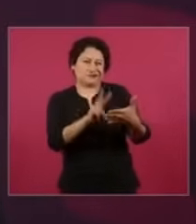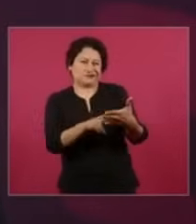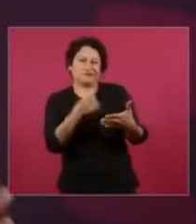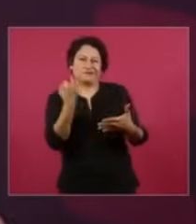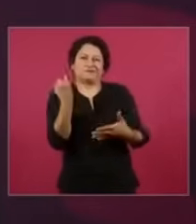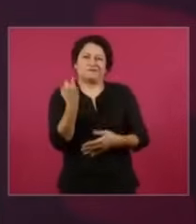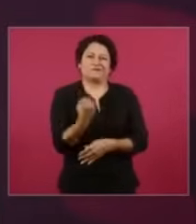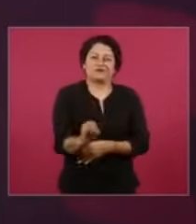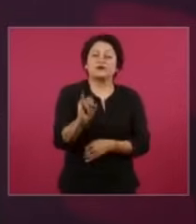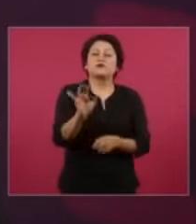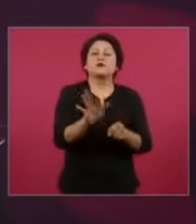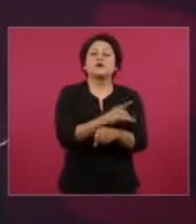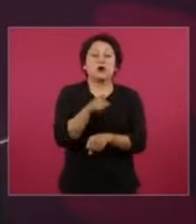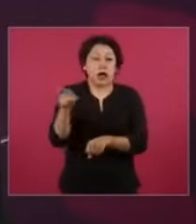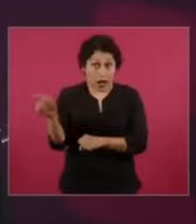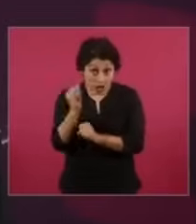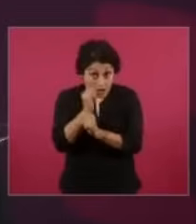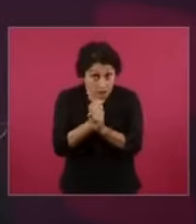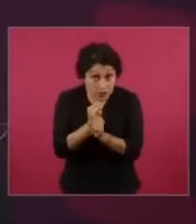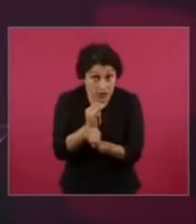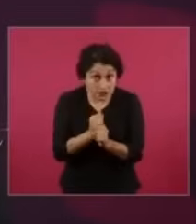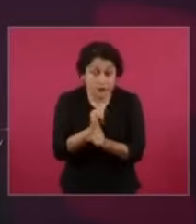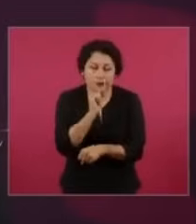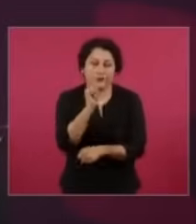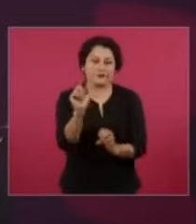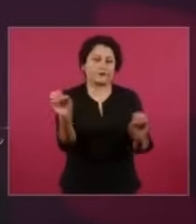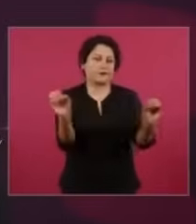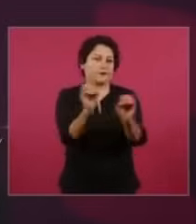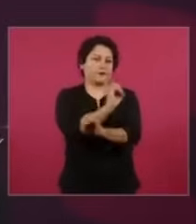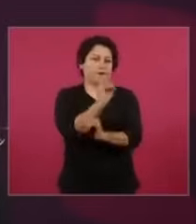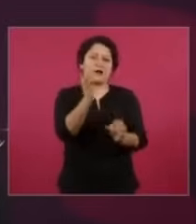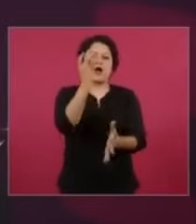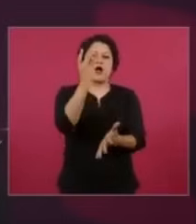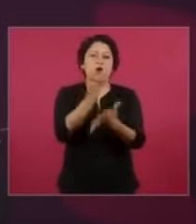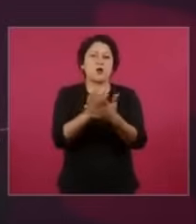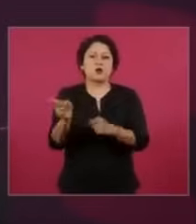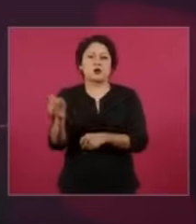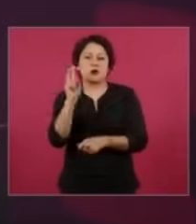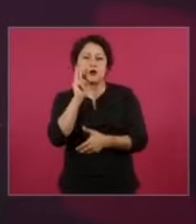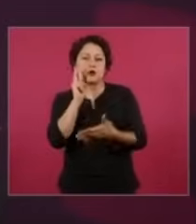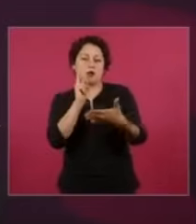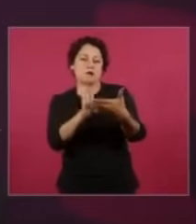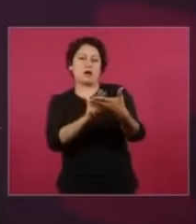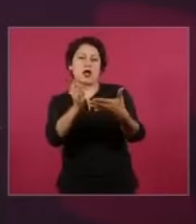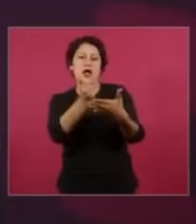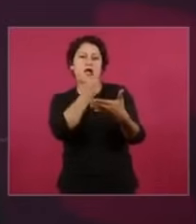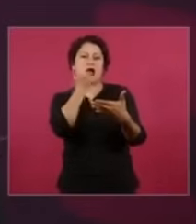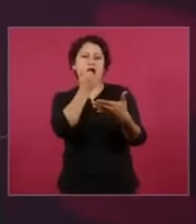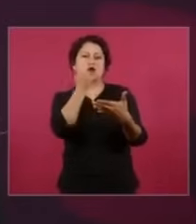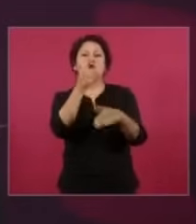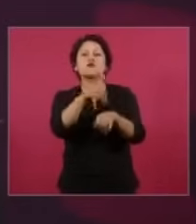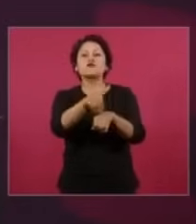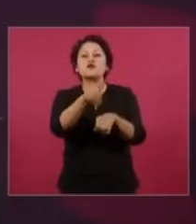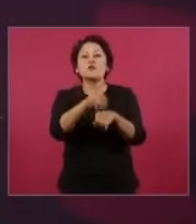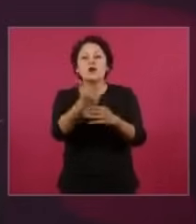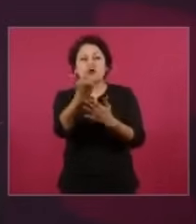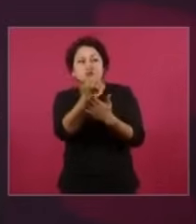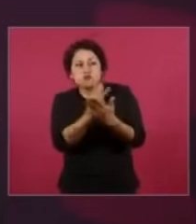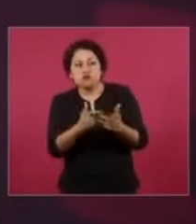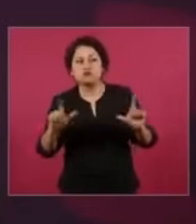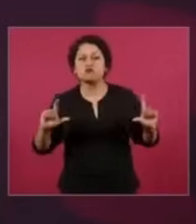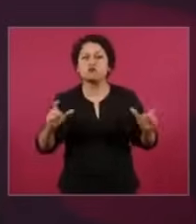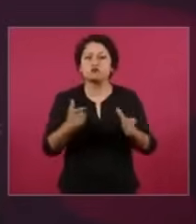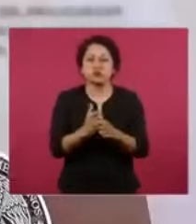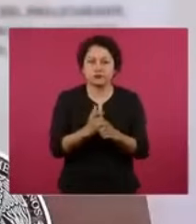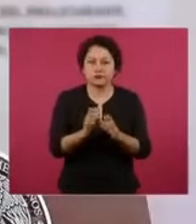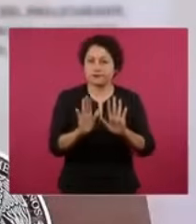nada, solamente vio un número de que había bajado la matrícula de estudiantes. Pero esta es una trampa. La